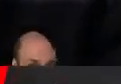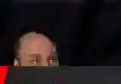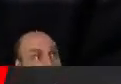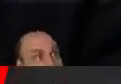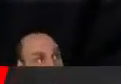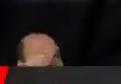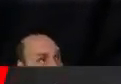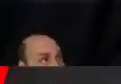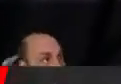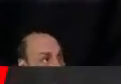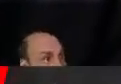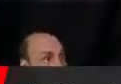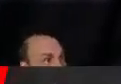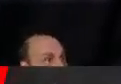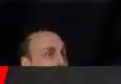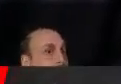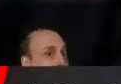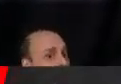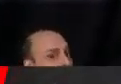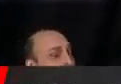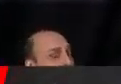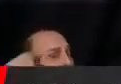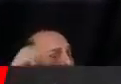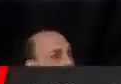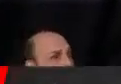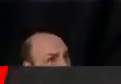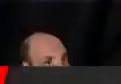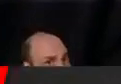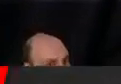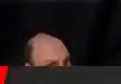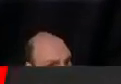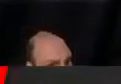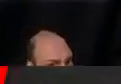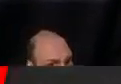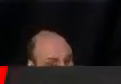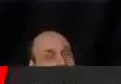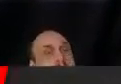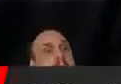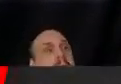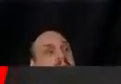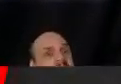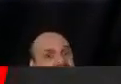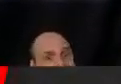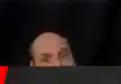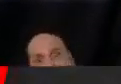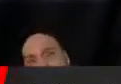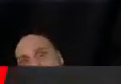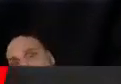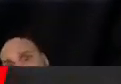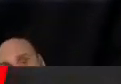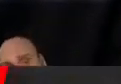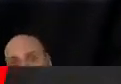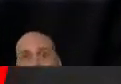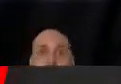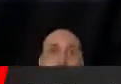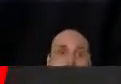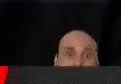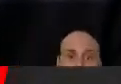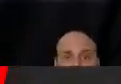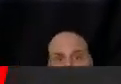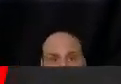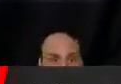creo que el país necesita el país necesita equilibrio fiscal y hoy masa está